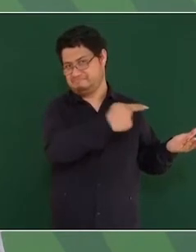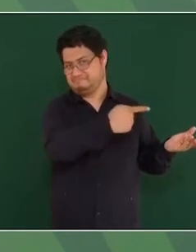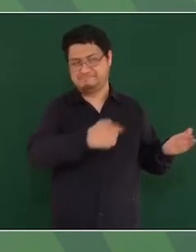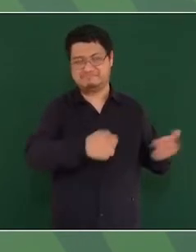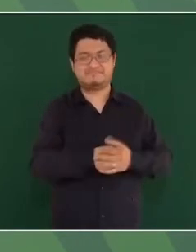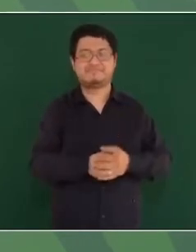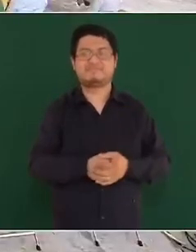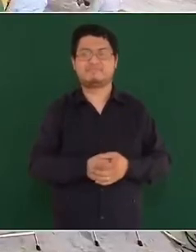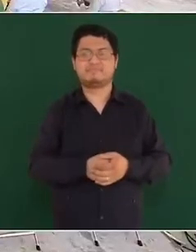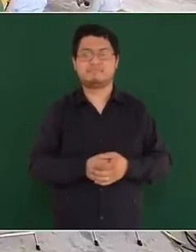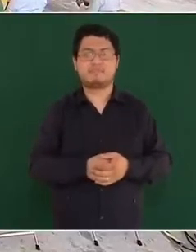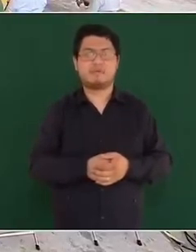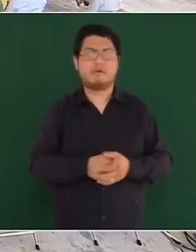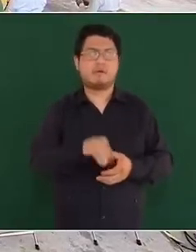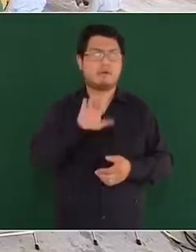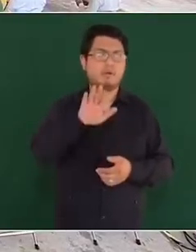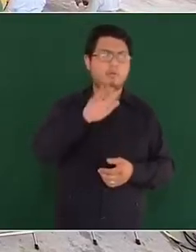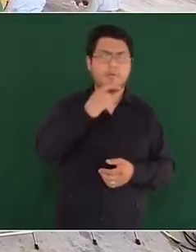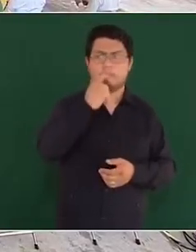Ah, que si